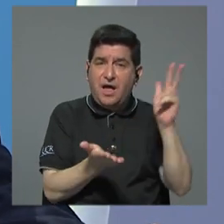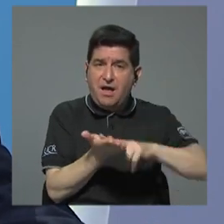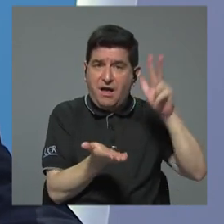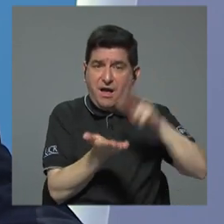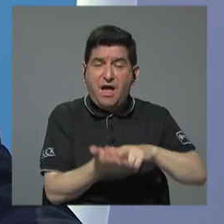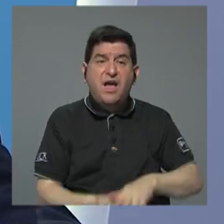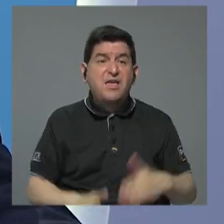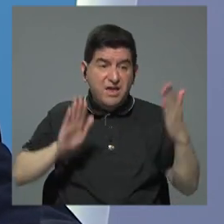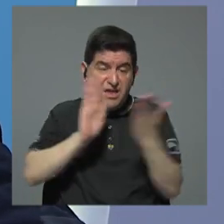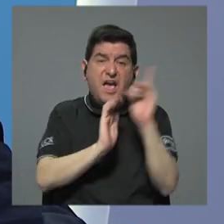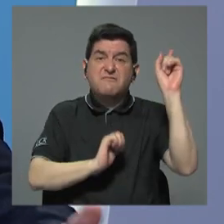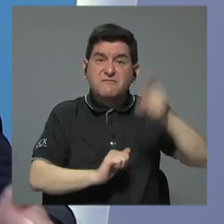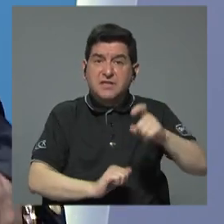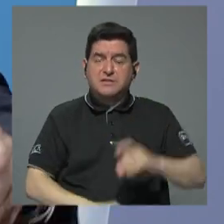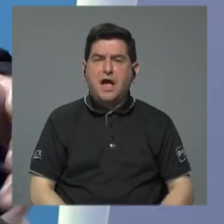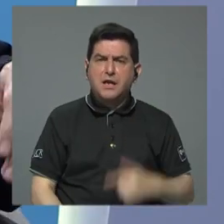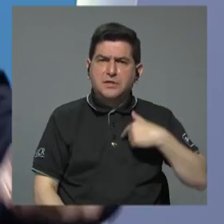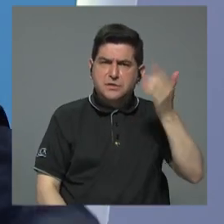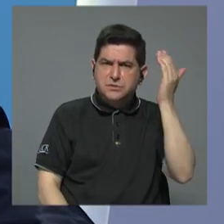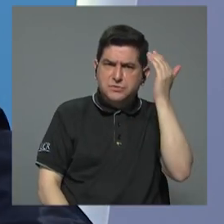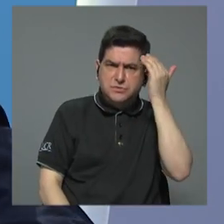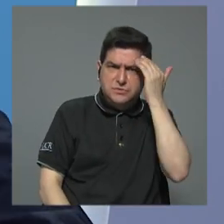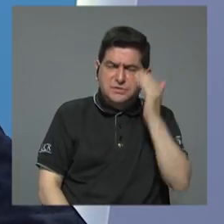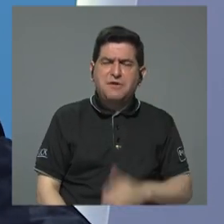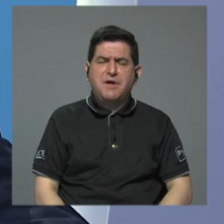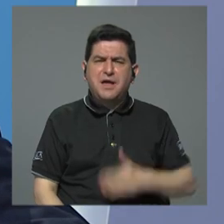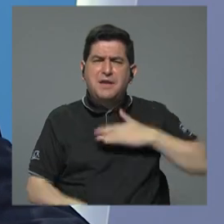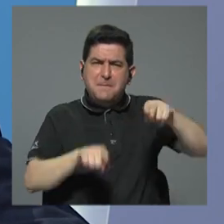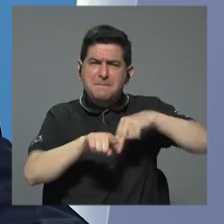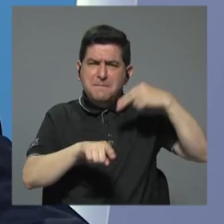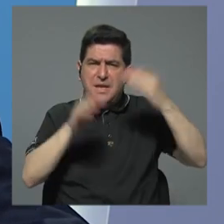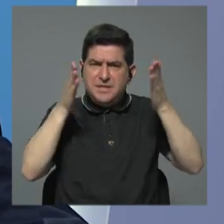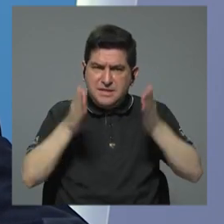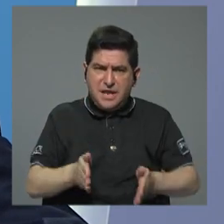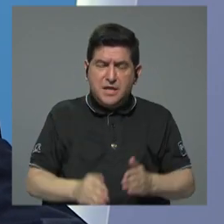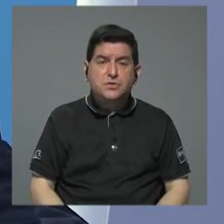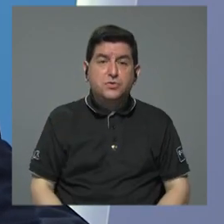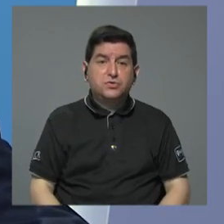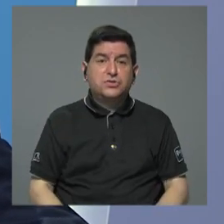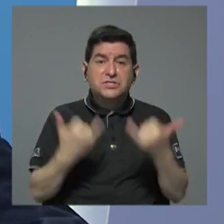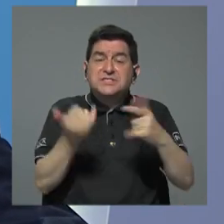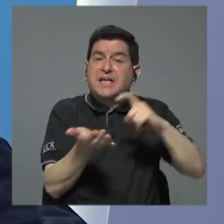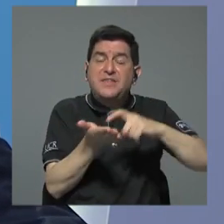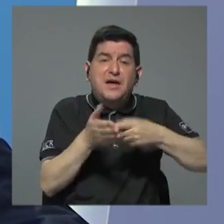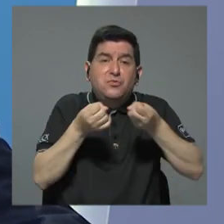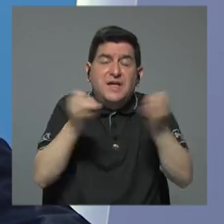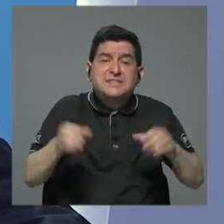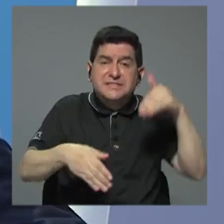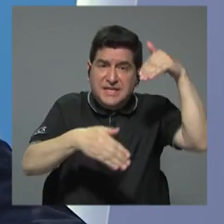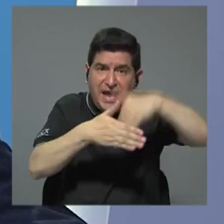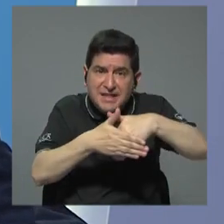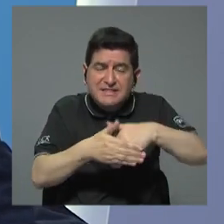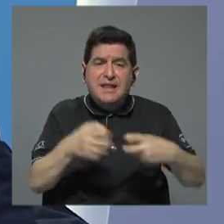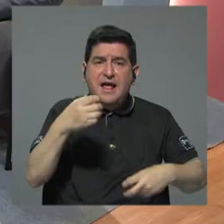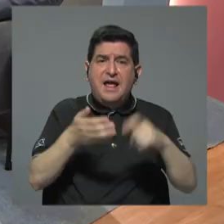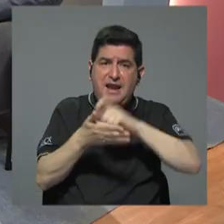tenemos que enfrentar. Yo pienso en mis nietos que ya están endeudados sin siquiera entrar a la escuela. Es como un crimen, ese es el